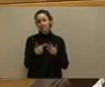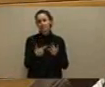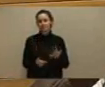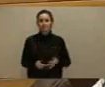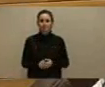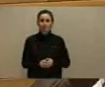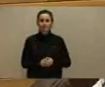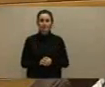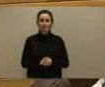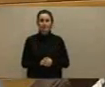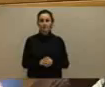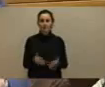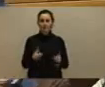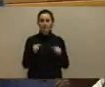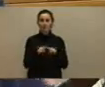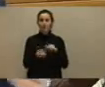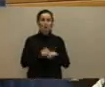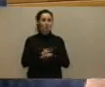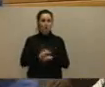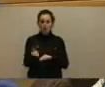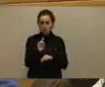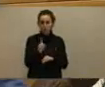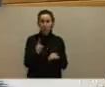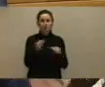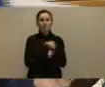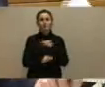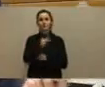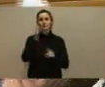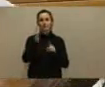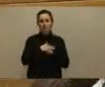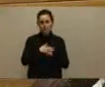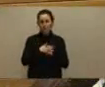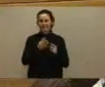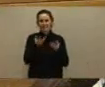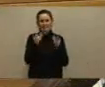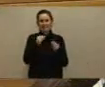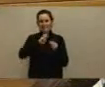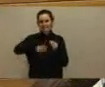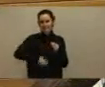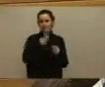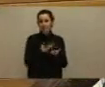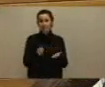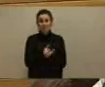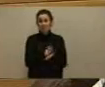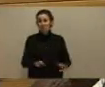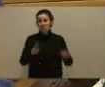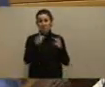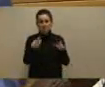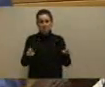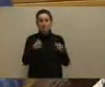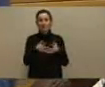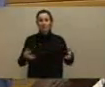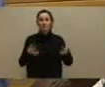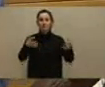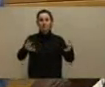hay desde incumplimientos de incongruencias de facturas, son muchos, no los voy a enumerar ahora, pero sí le voy a poner un párrafo que a mí me